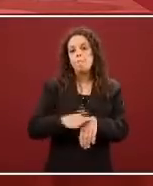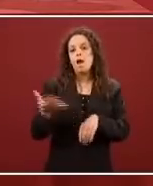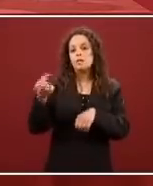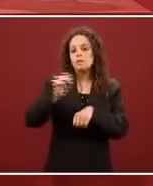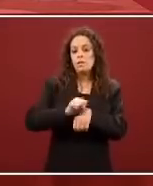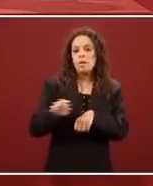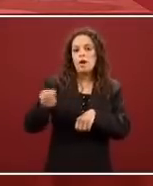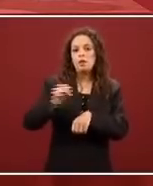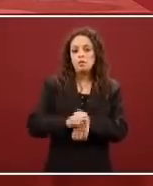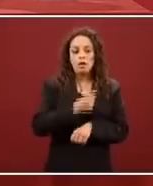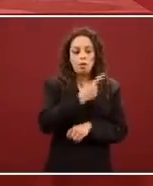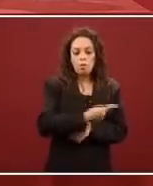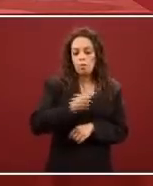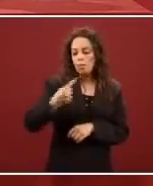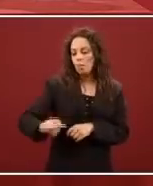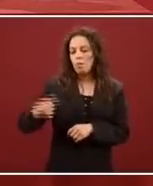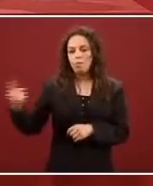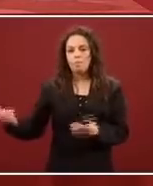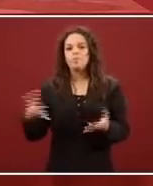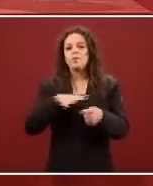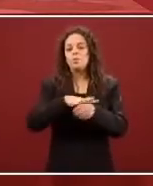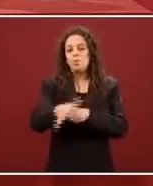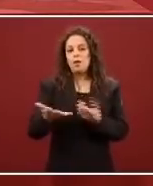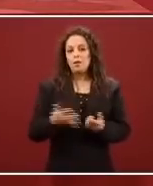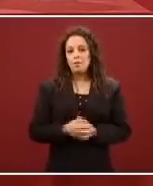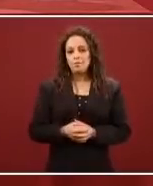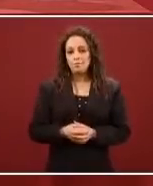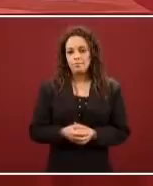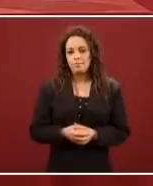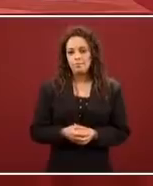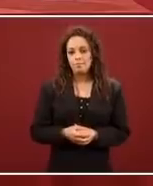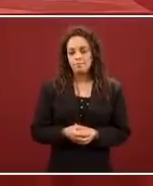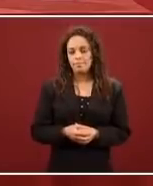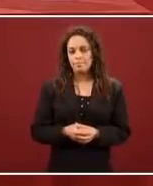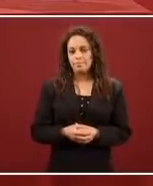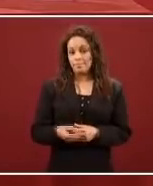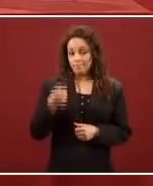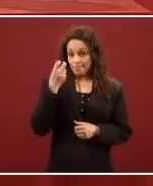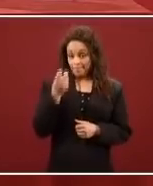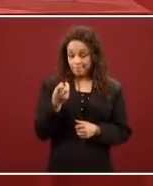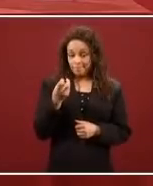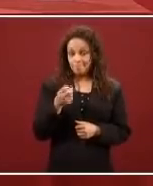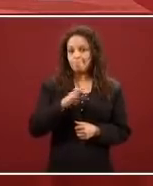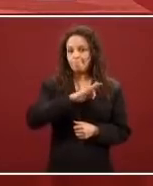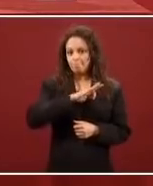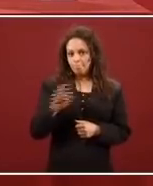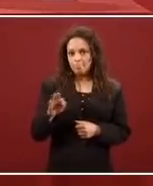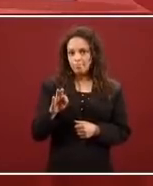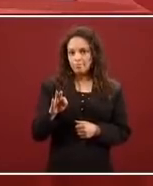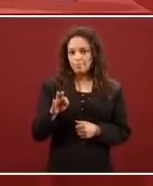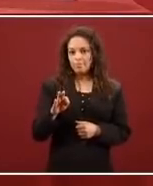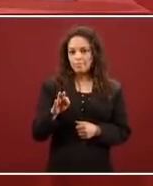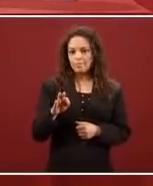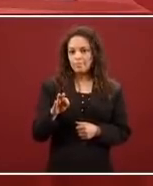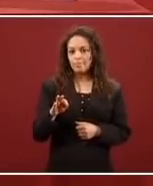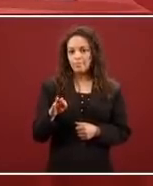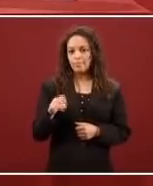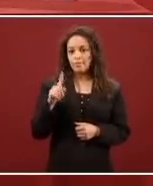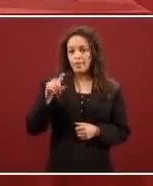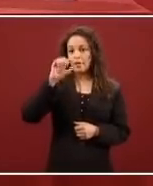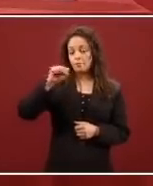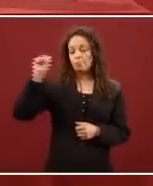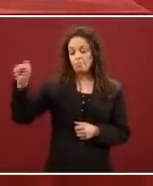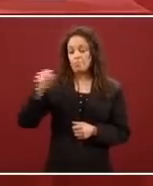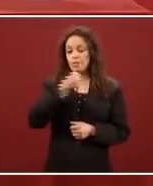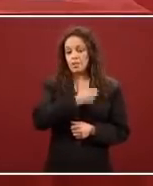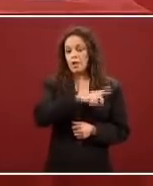otra, siempre y cuando la curva fuera más plana, ¿sí? Lo cual permitiría que el Sistema Nacional de